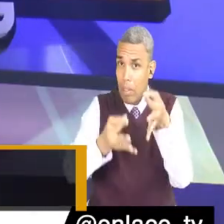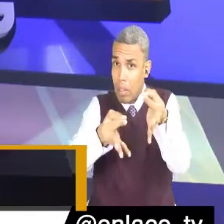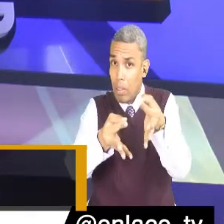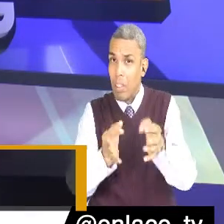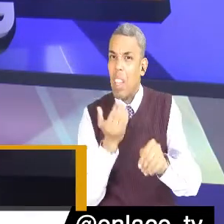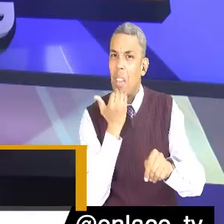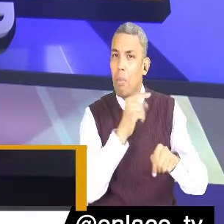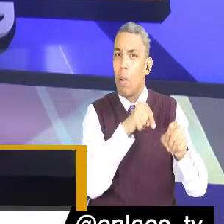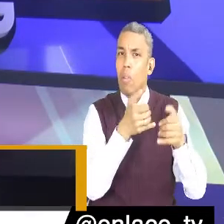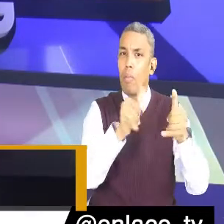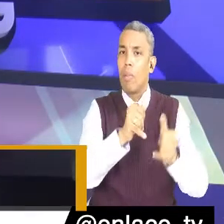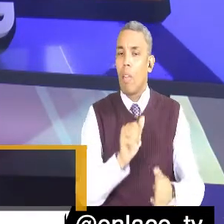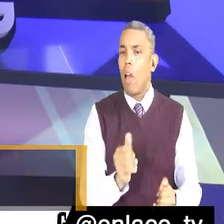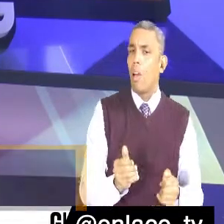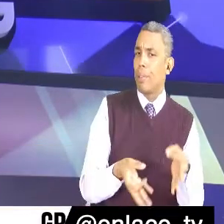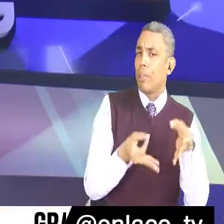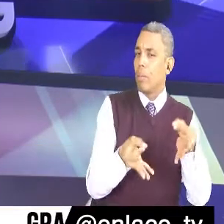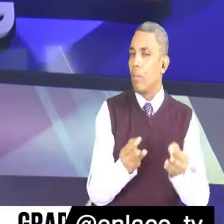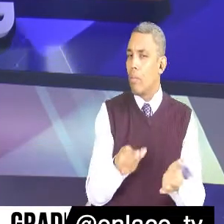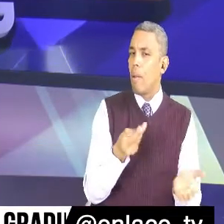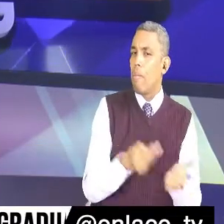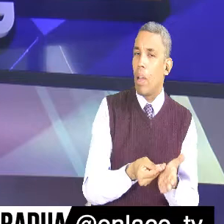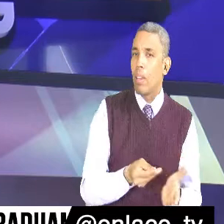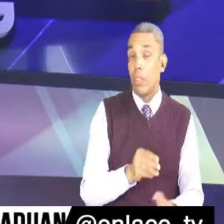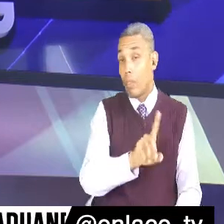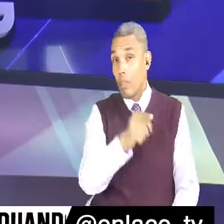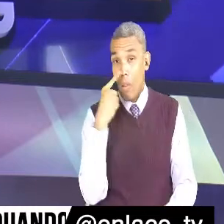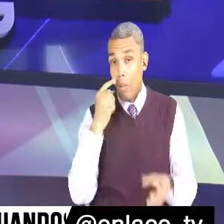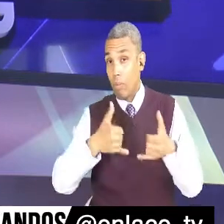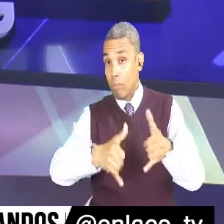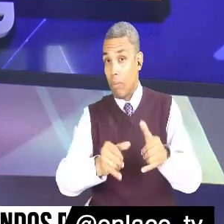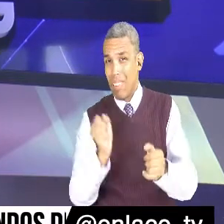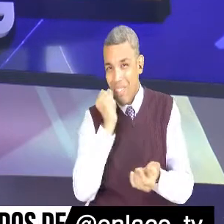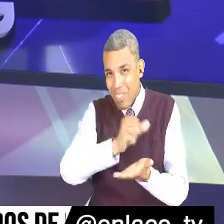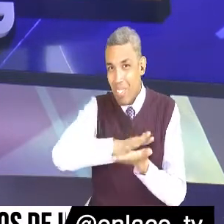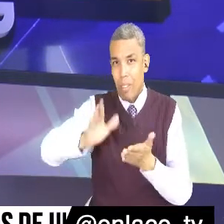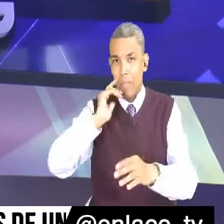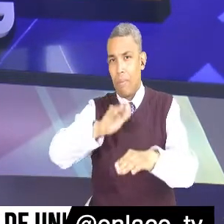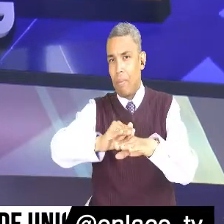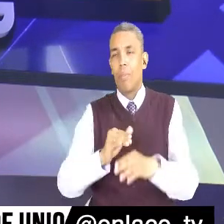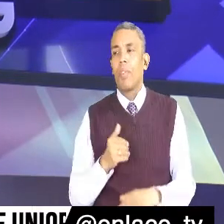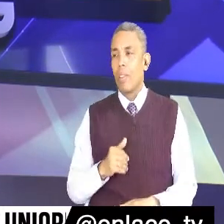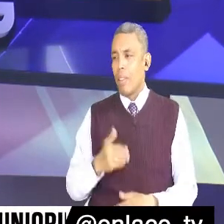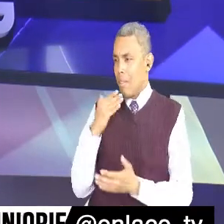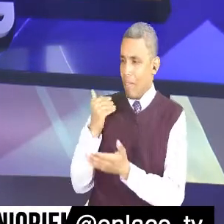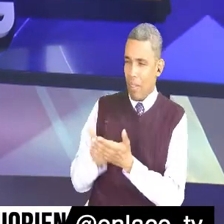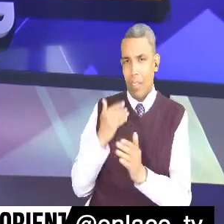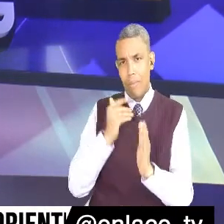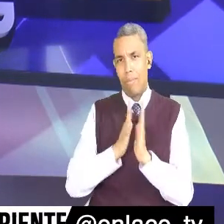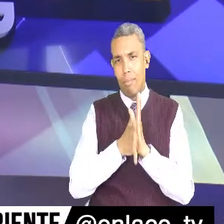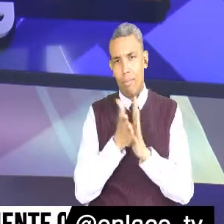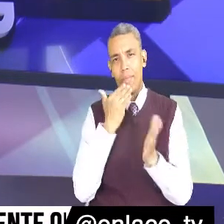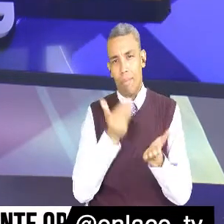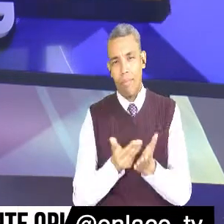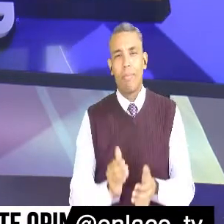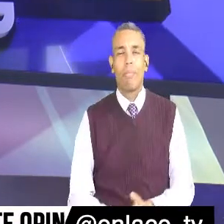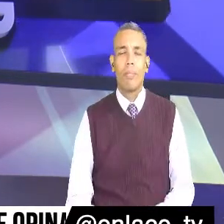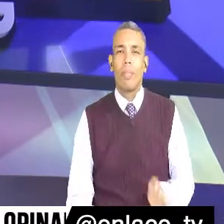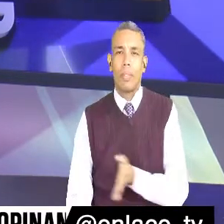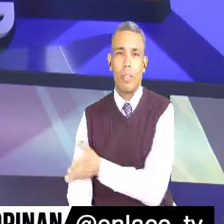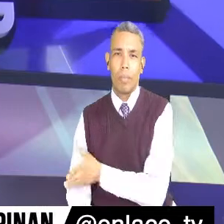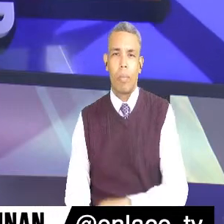gracias, gerente, por estar en la tarde de hoy con nosotros, haciéndole esta invitación a los barranqueños para este importante proyecto de vivienda. En otras